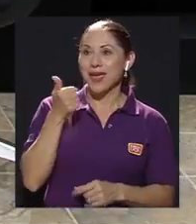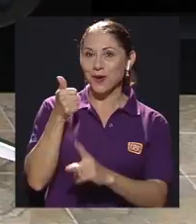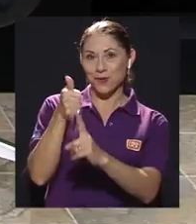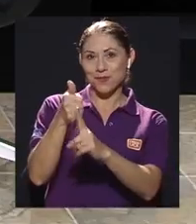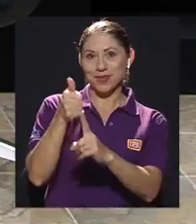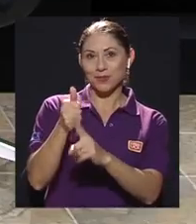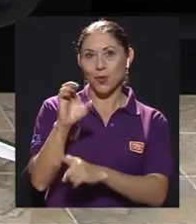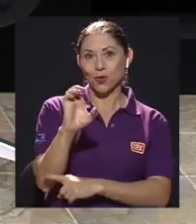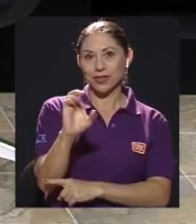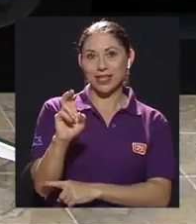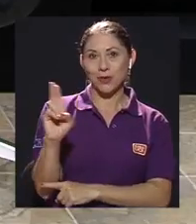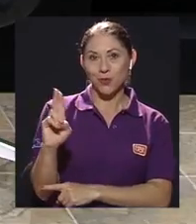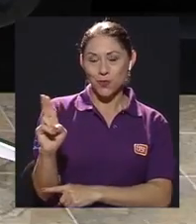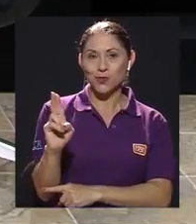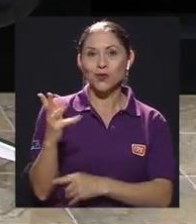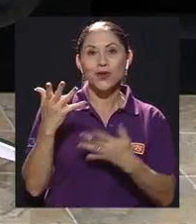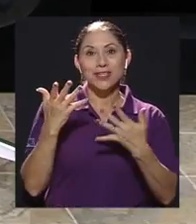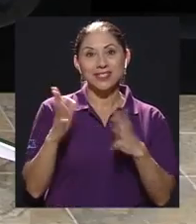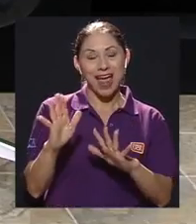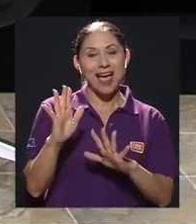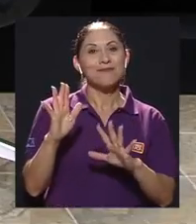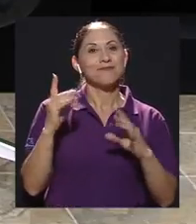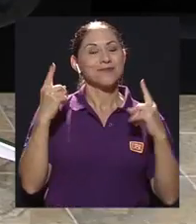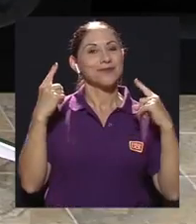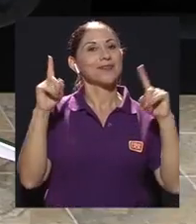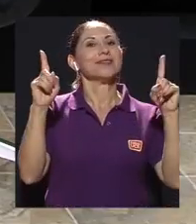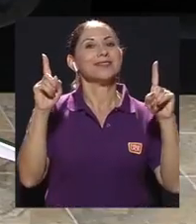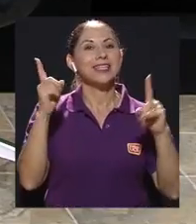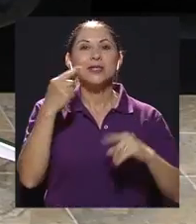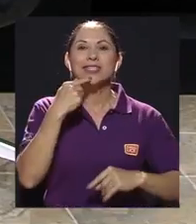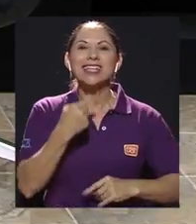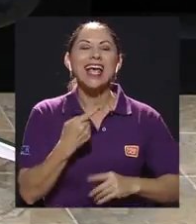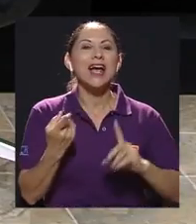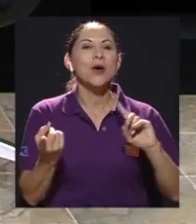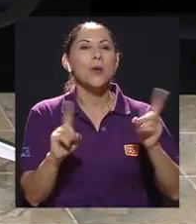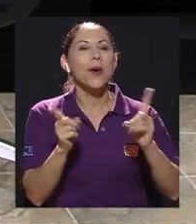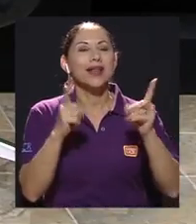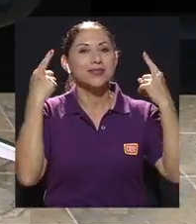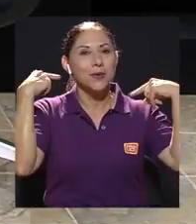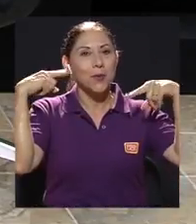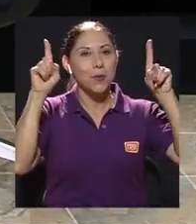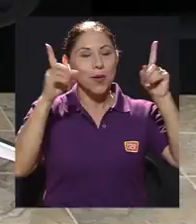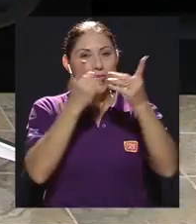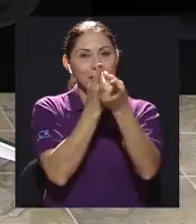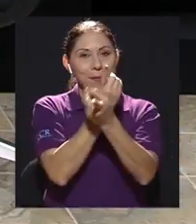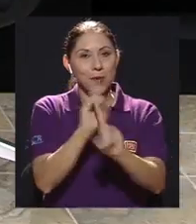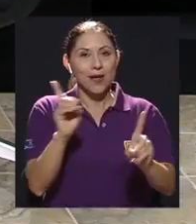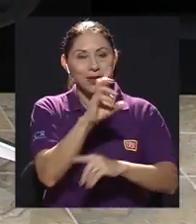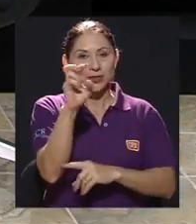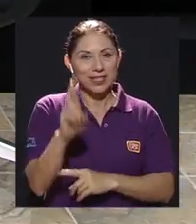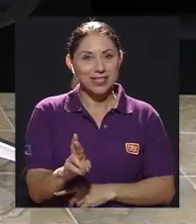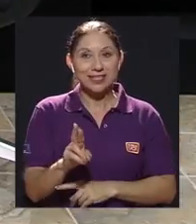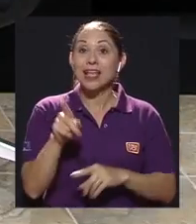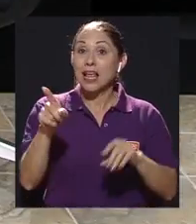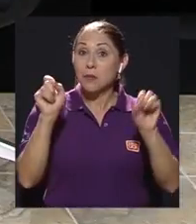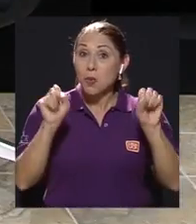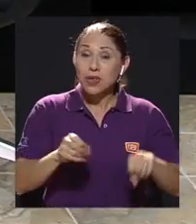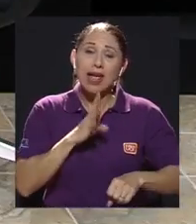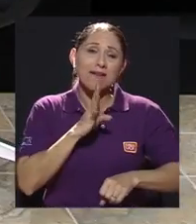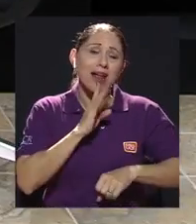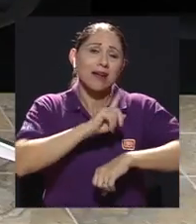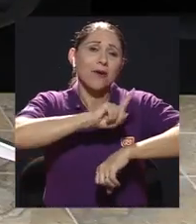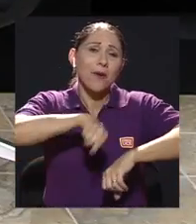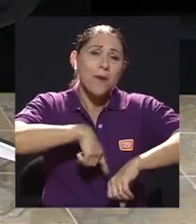nos contextualice ya finalmente cuáles son los logros de la democracia costarricense. Él podría hablar muchas